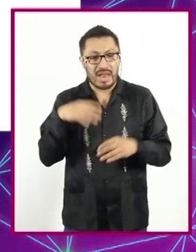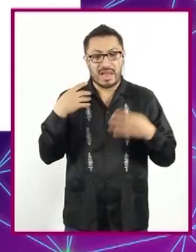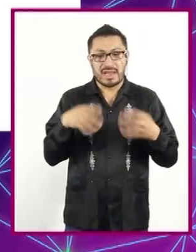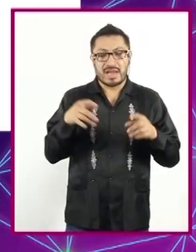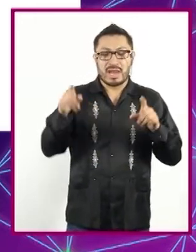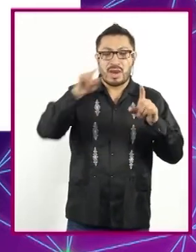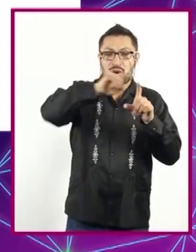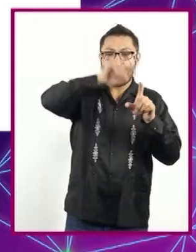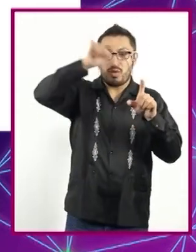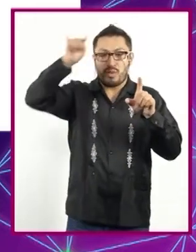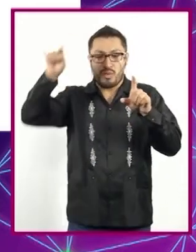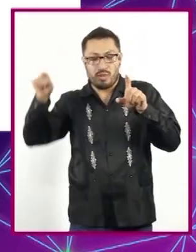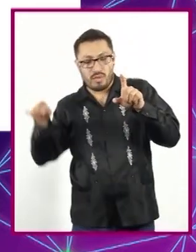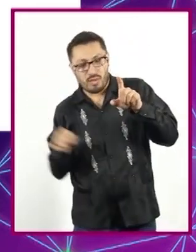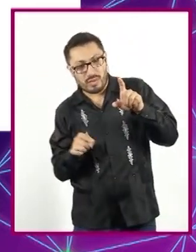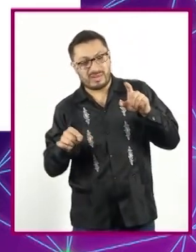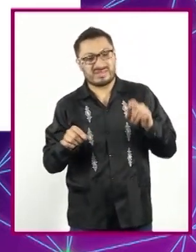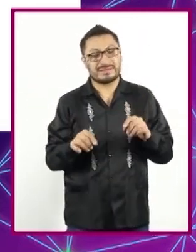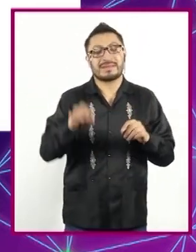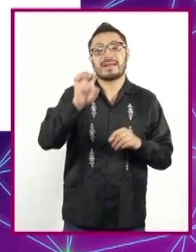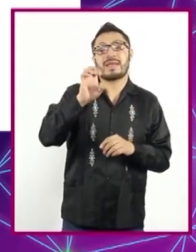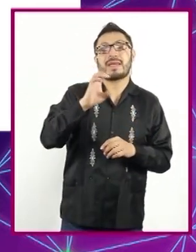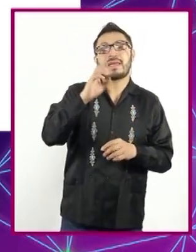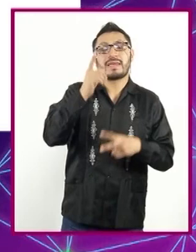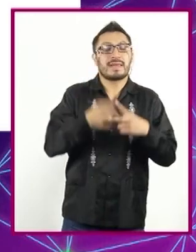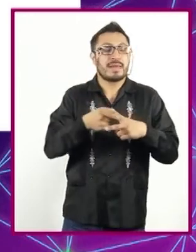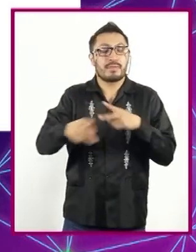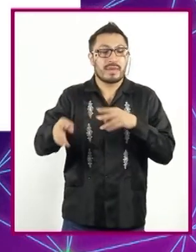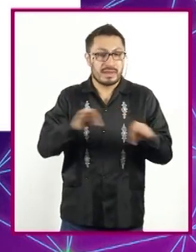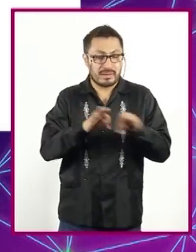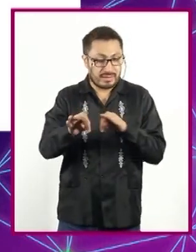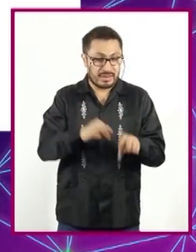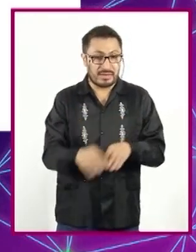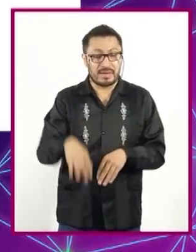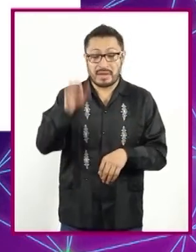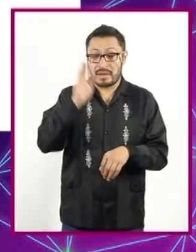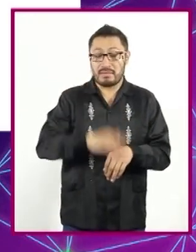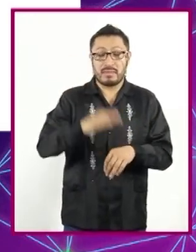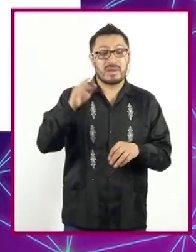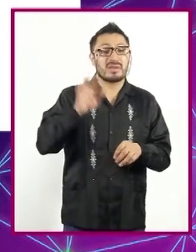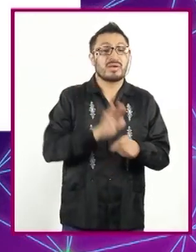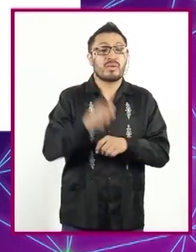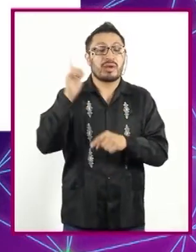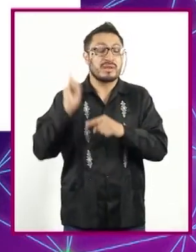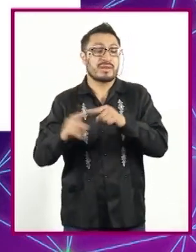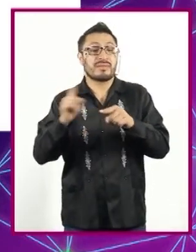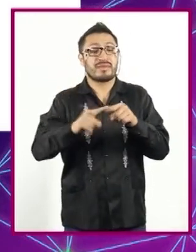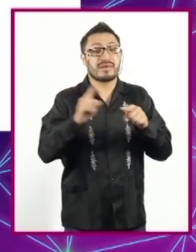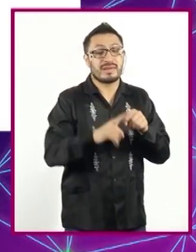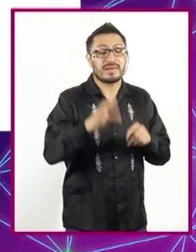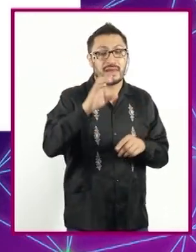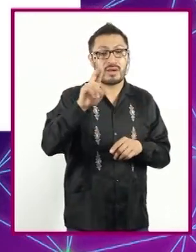resultante de trabajar con ecuaciones, principalmente las de variación cuadrática.